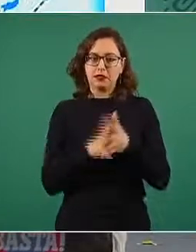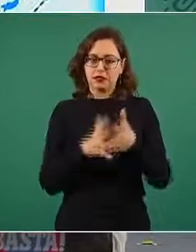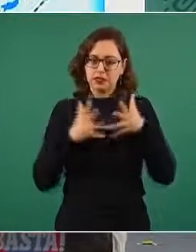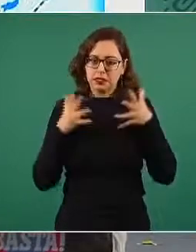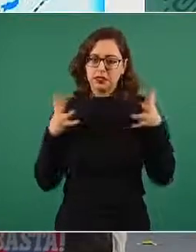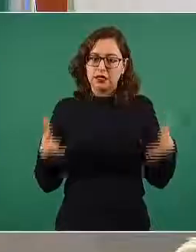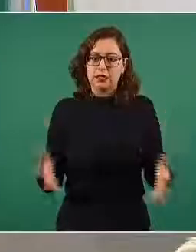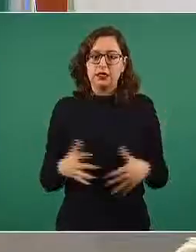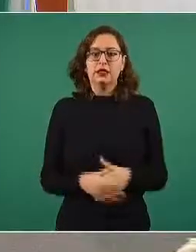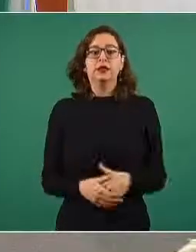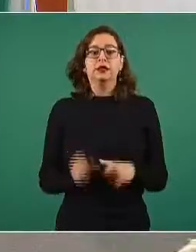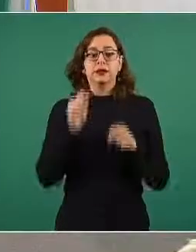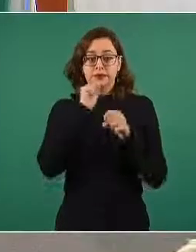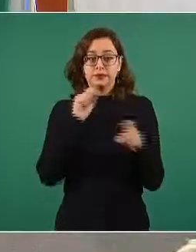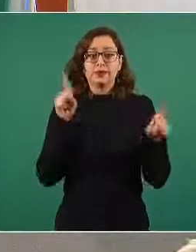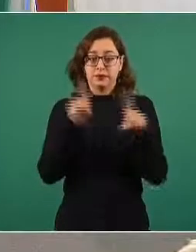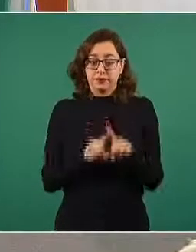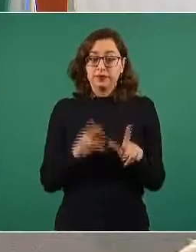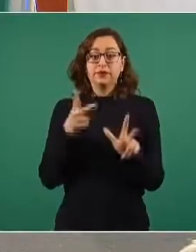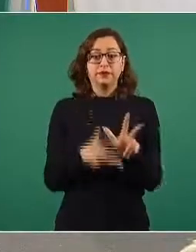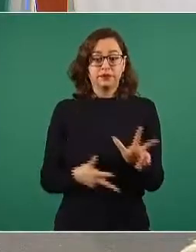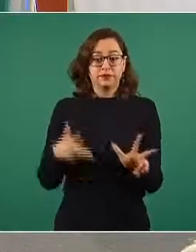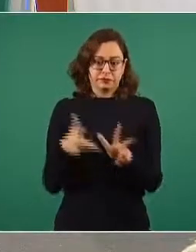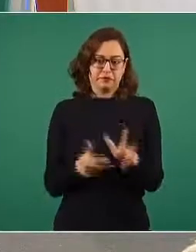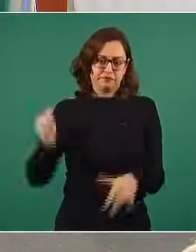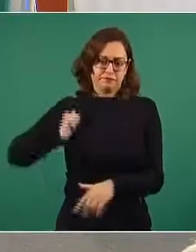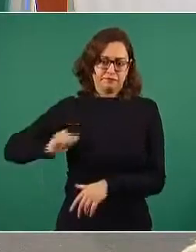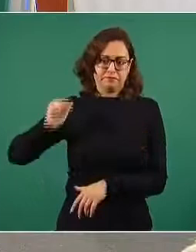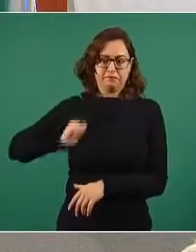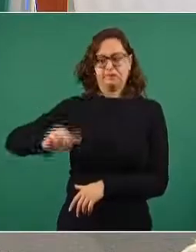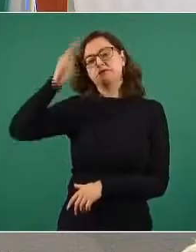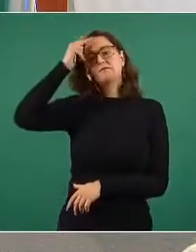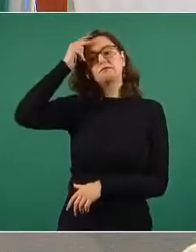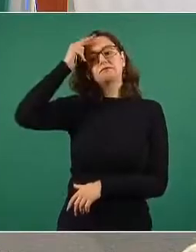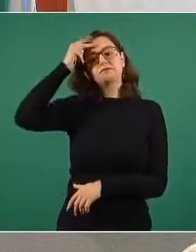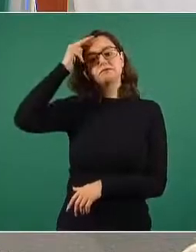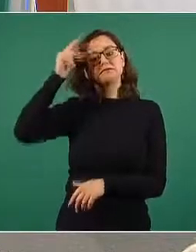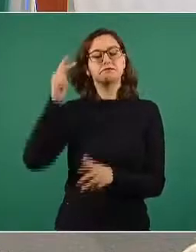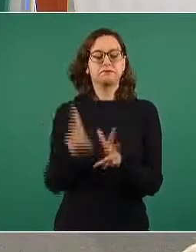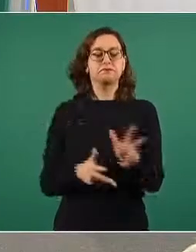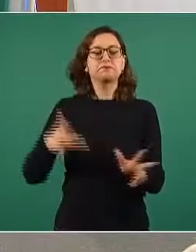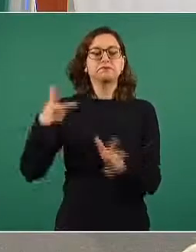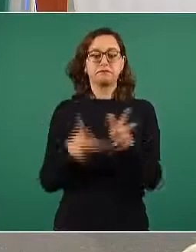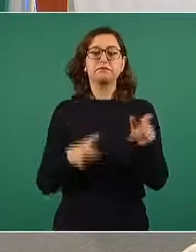Pearson hizo también el ferrocarril, en la época de Porfirio.